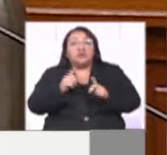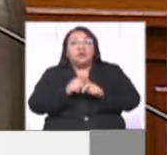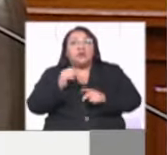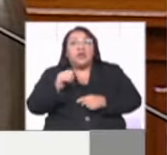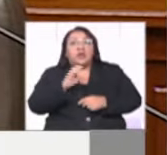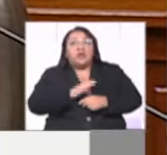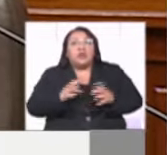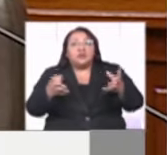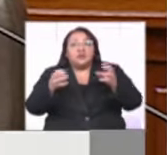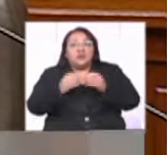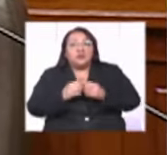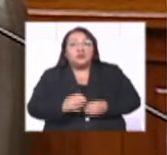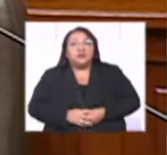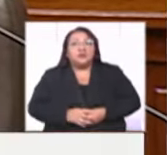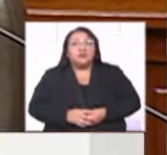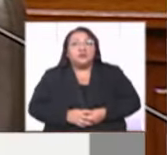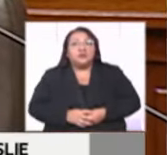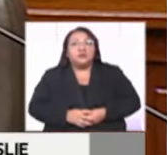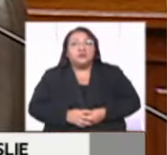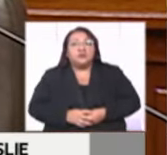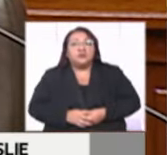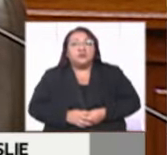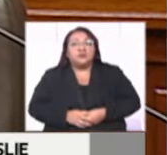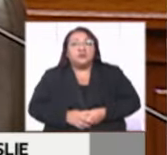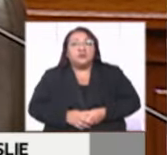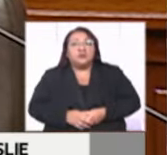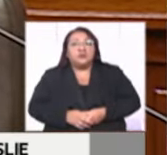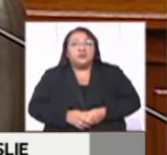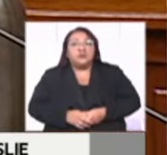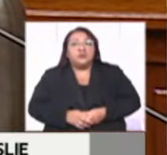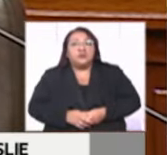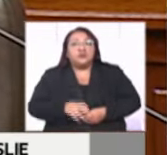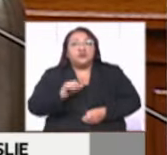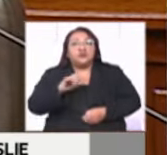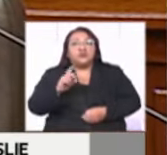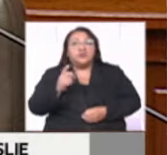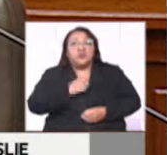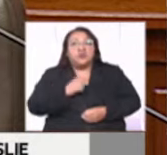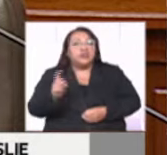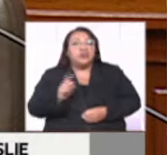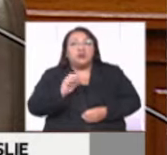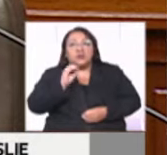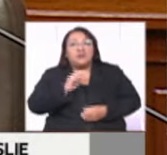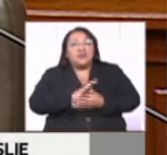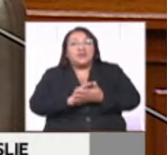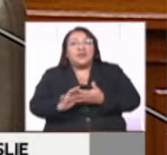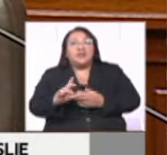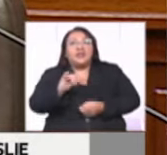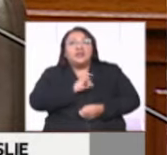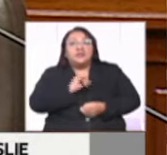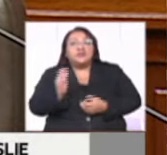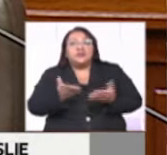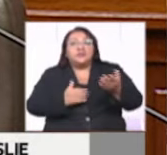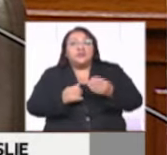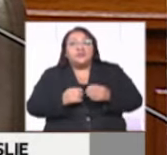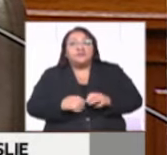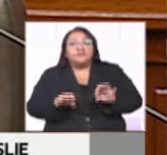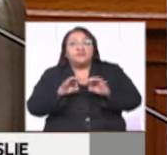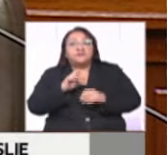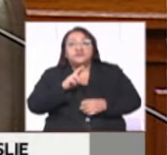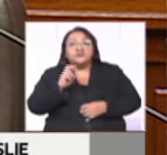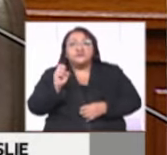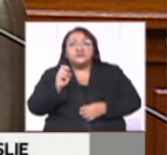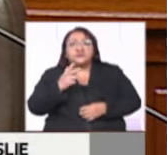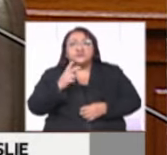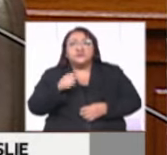de complementario proporcionada a la subdirección, no se advierte que el orden del servicio